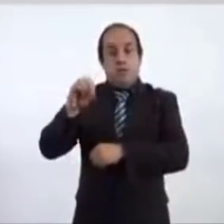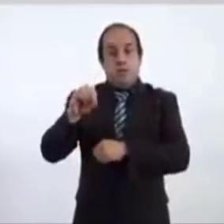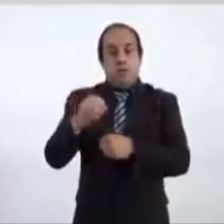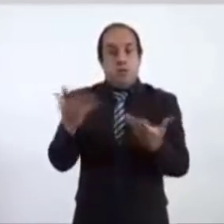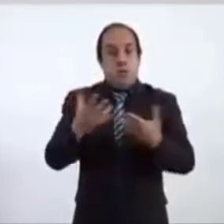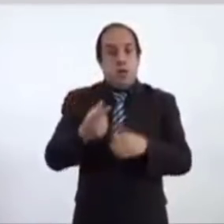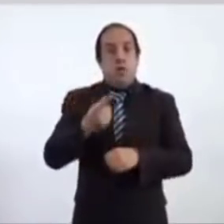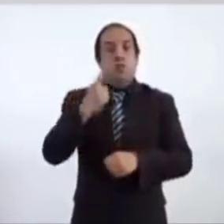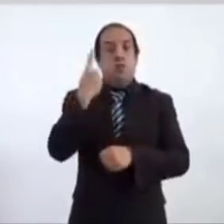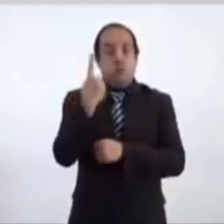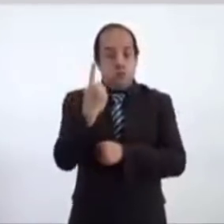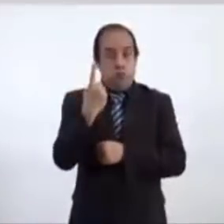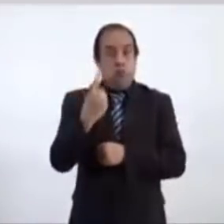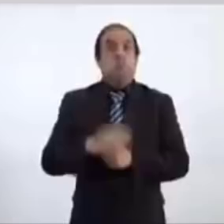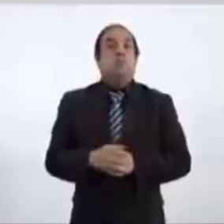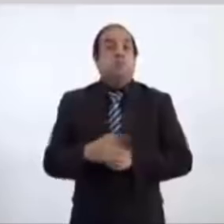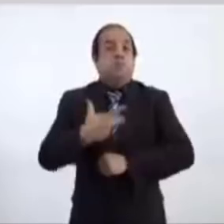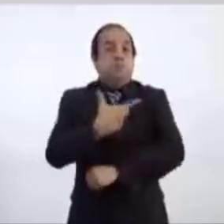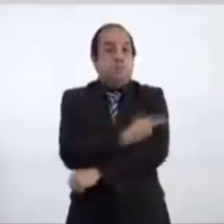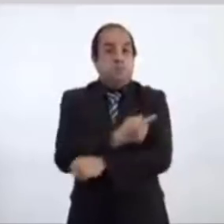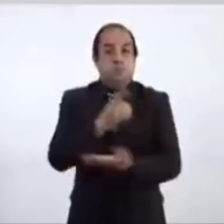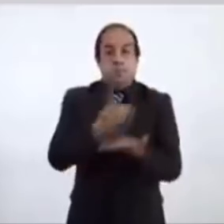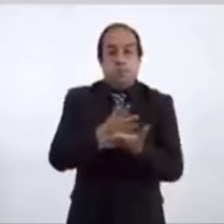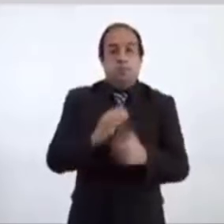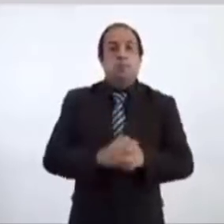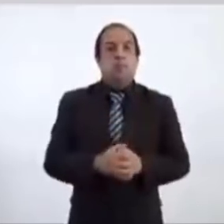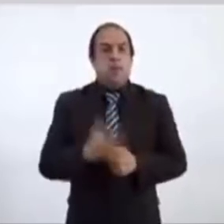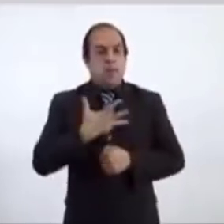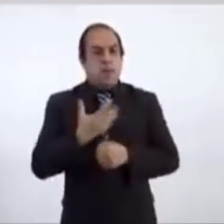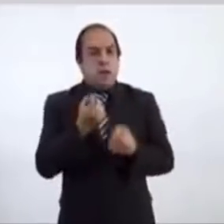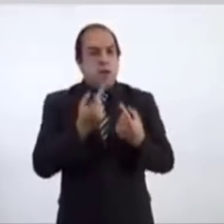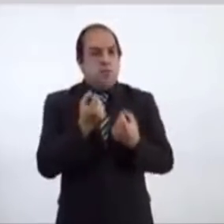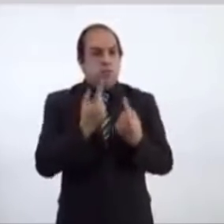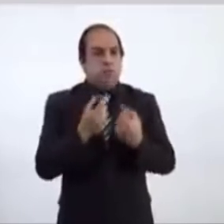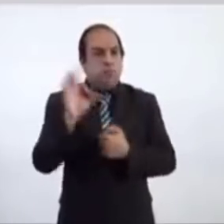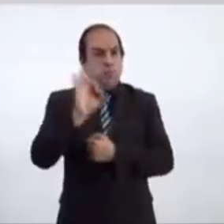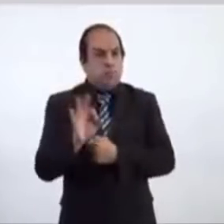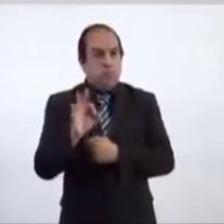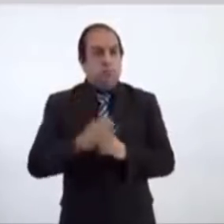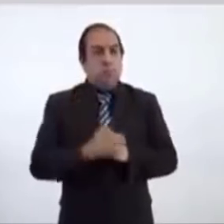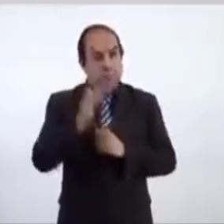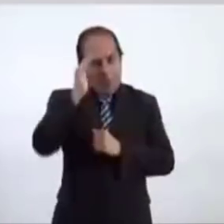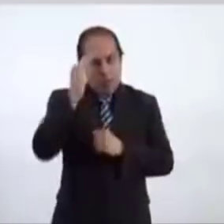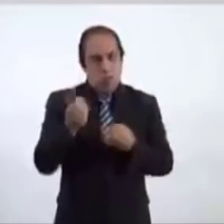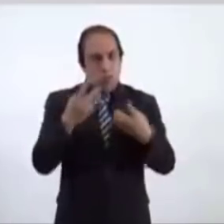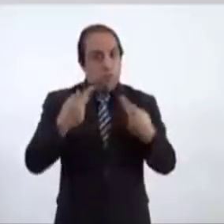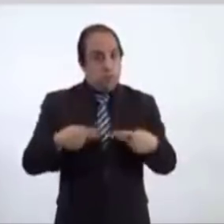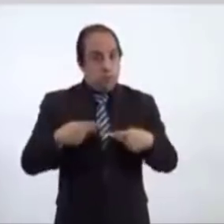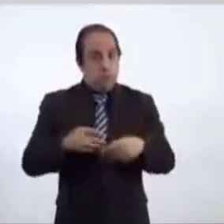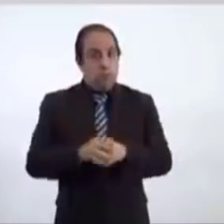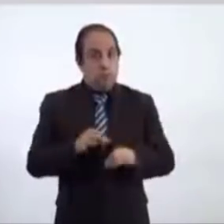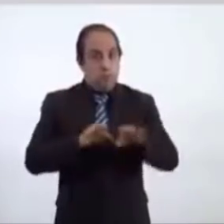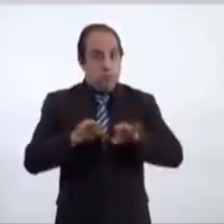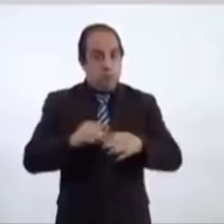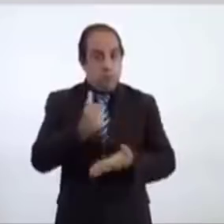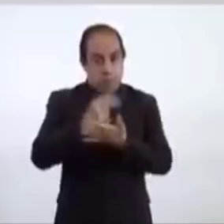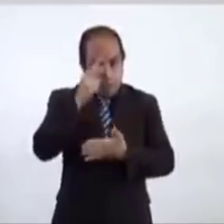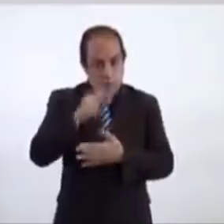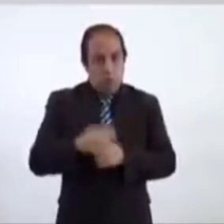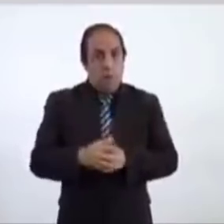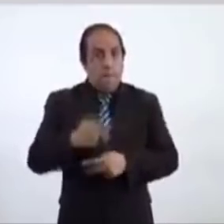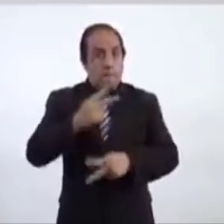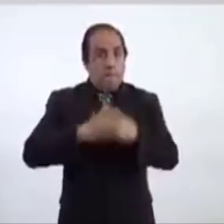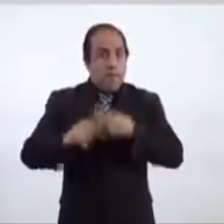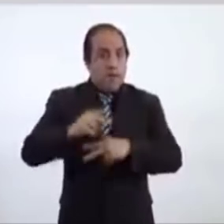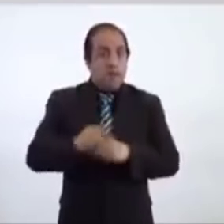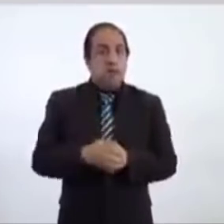aplicación. Ok. ¿Tienen algún porcentaje estimado de cuánto personal que labora en la Ciudad de México proviene